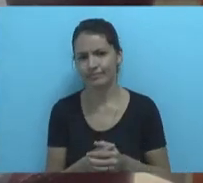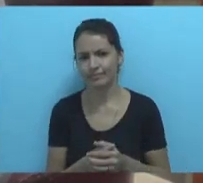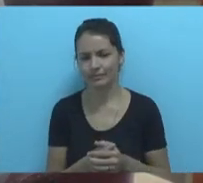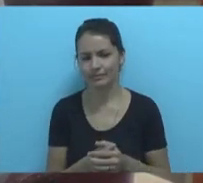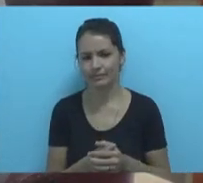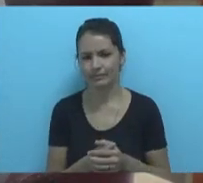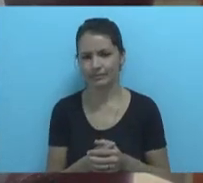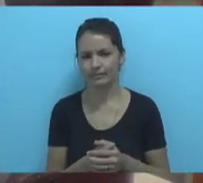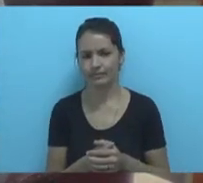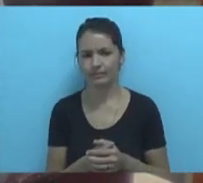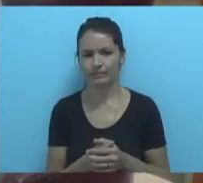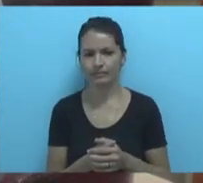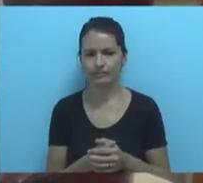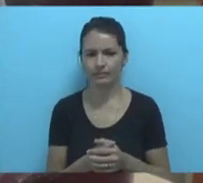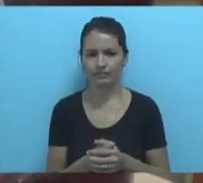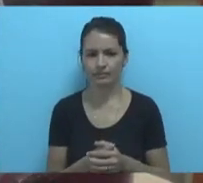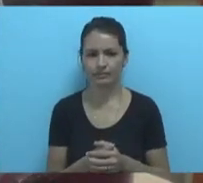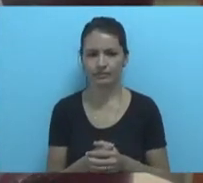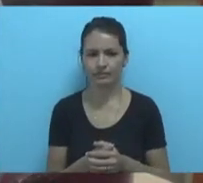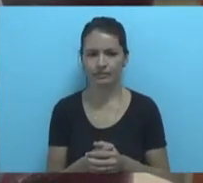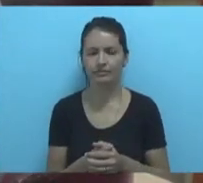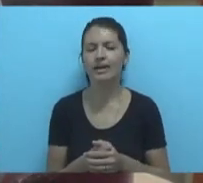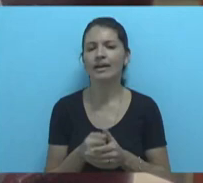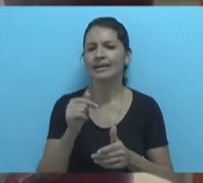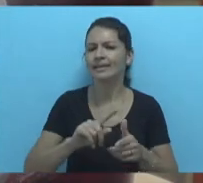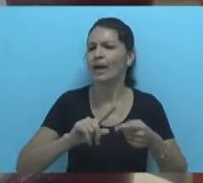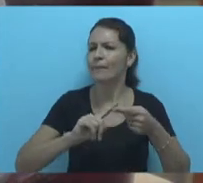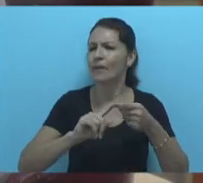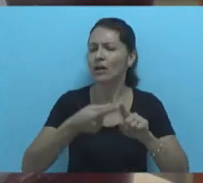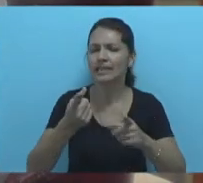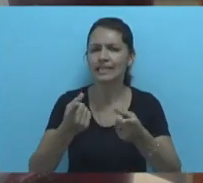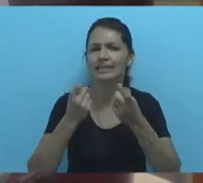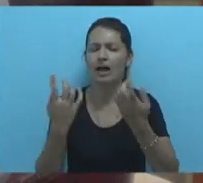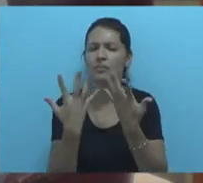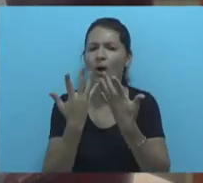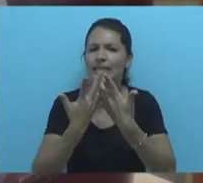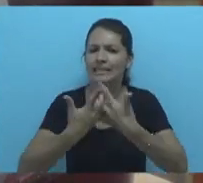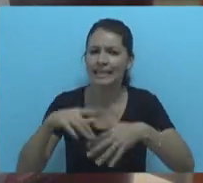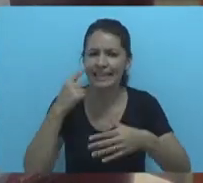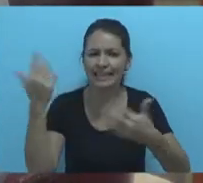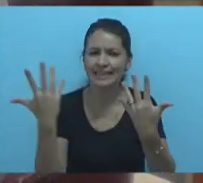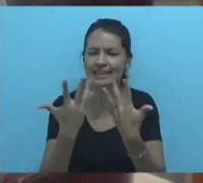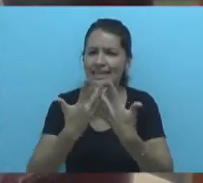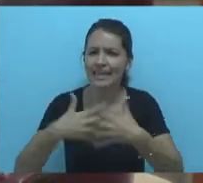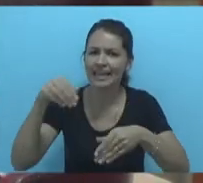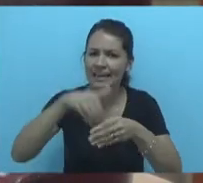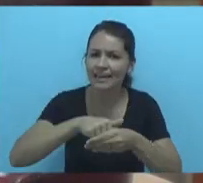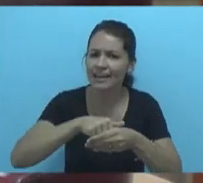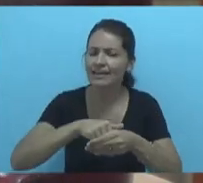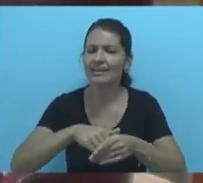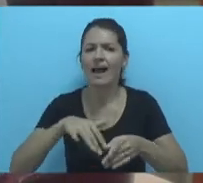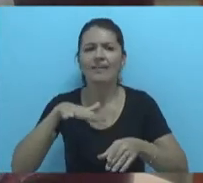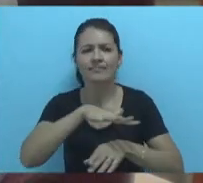mucho tiempo, y creo que la política de integración fue la que viene consolidándose de hace muchos años. Bueno, el PROMEVA fue uno de